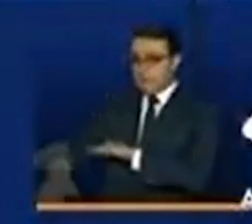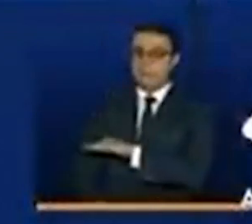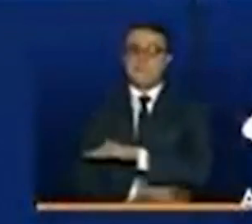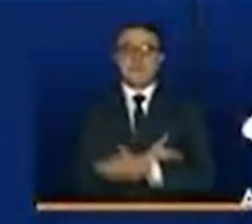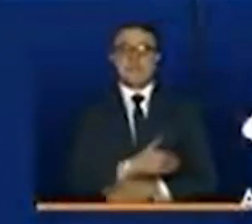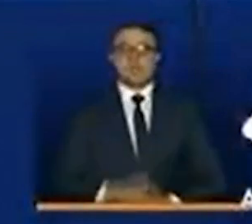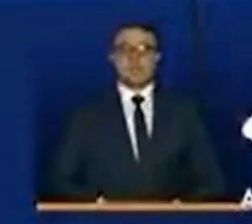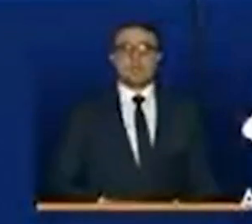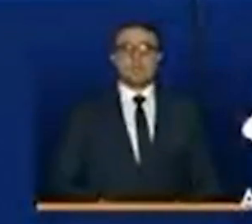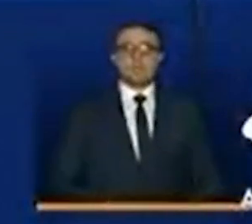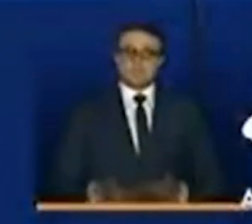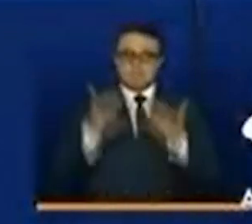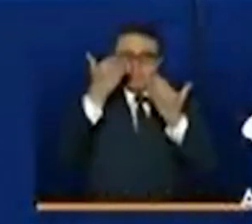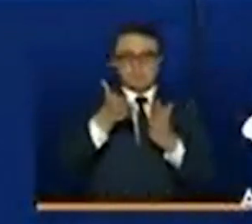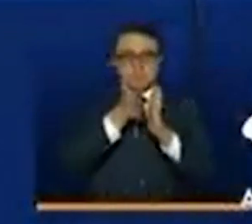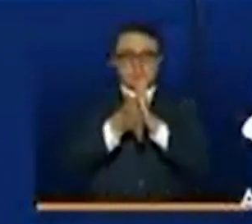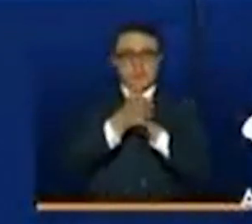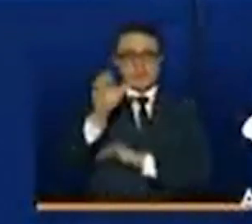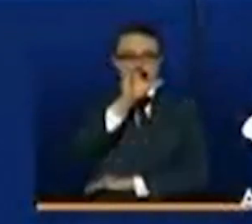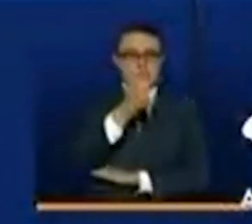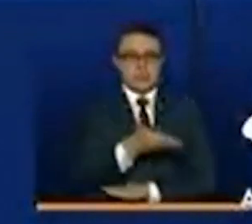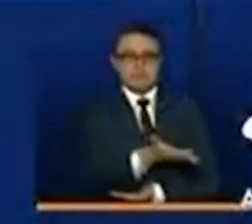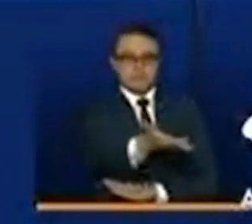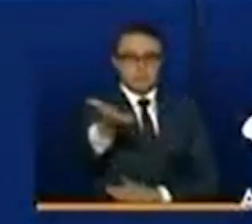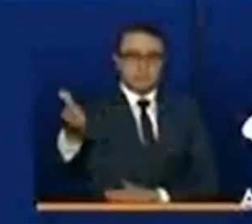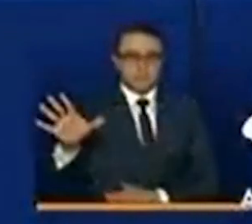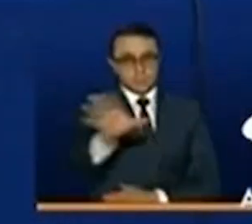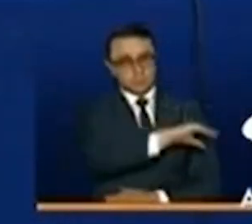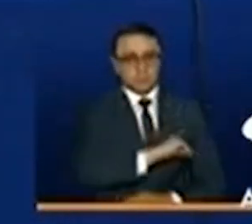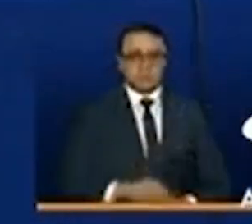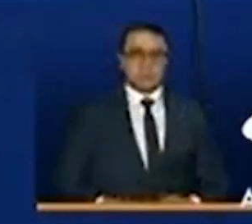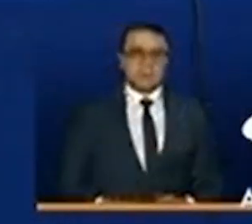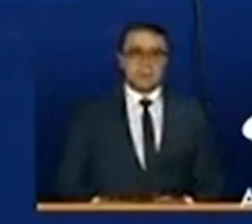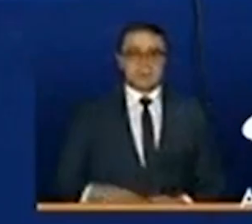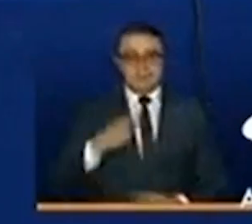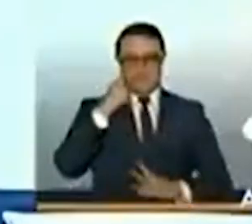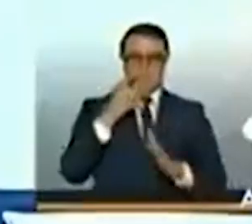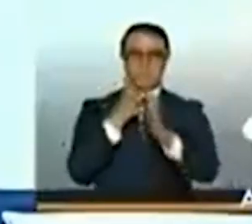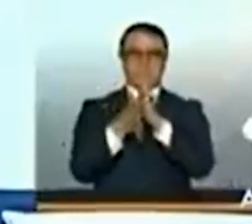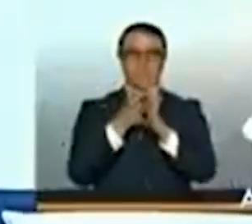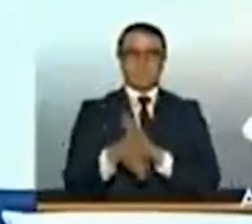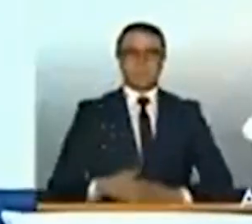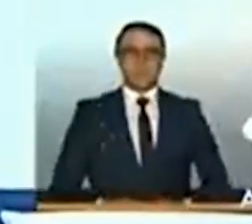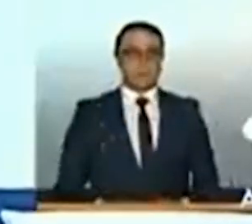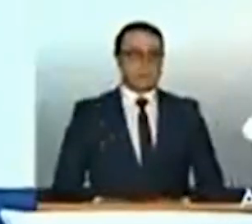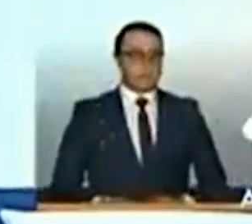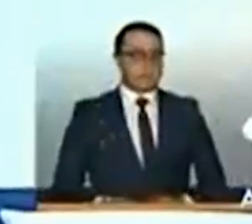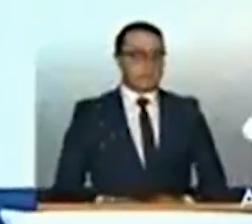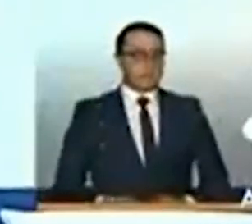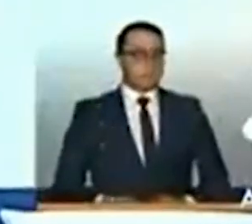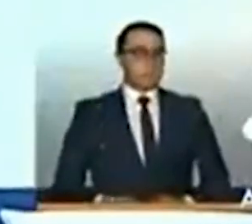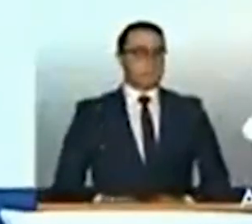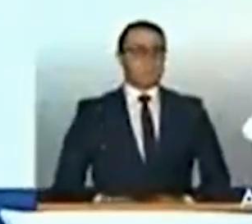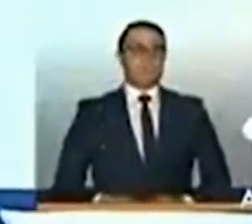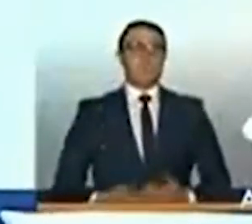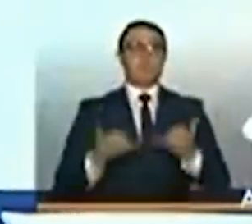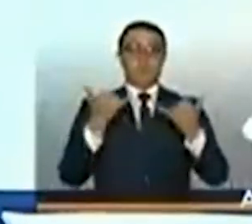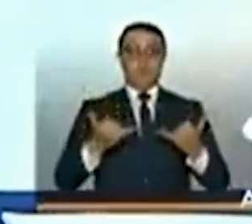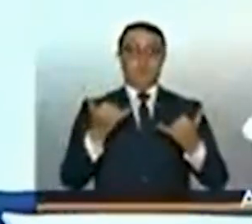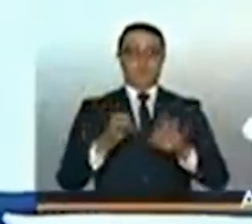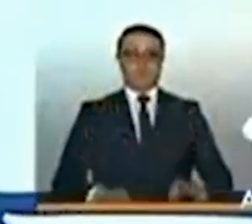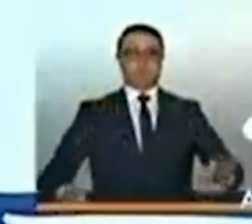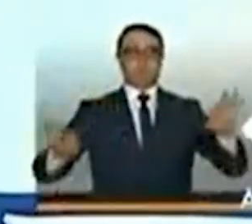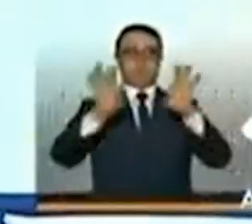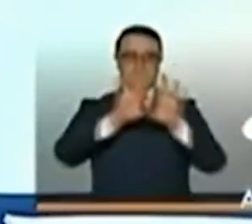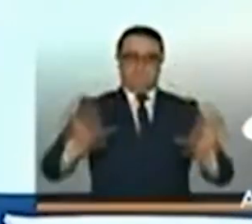Quiero informarle a todos los colombianos lo siguiente. Hoy se ha dado otro paso muy